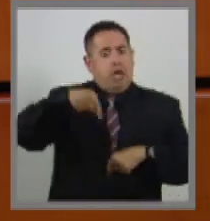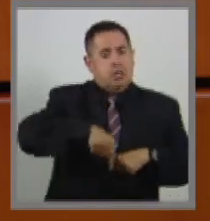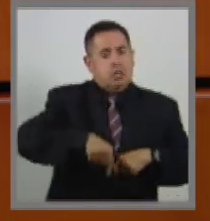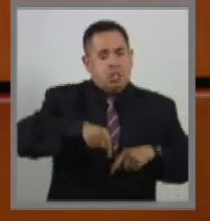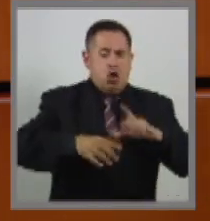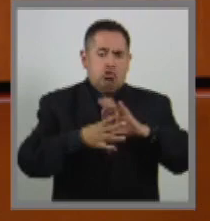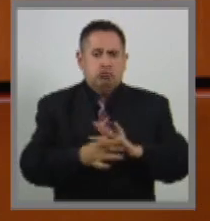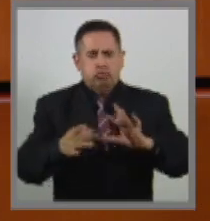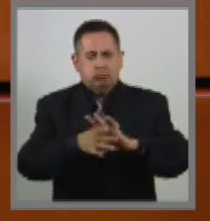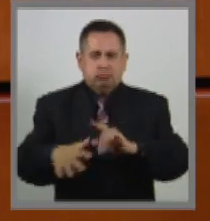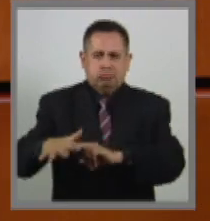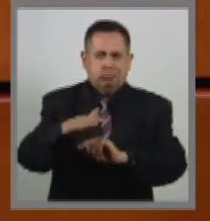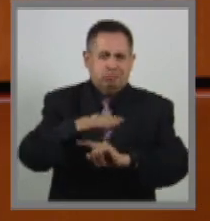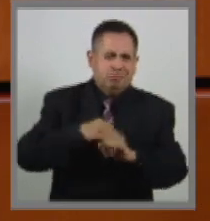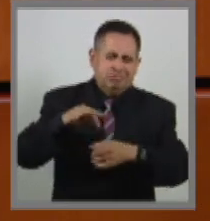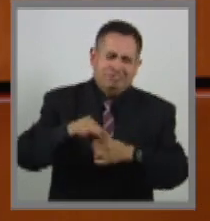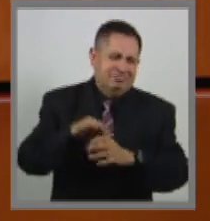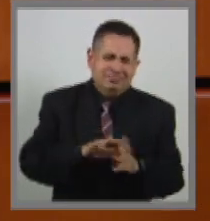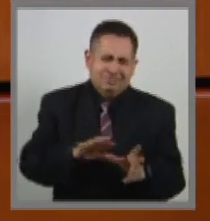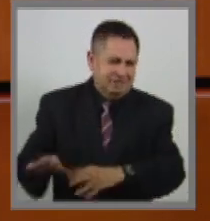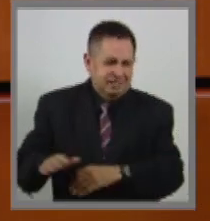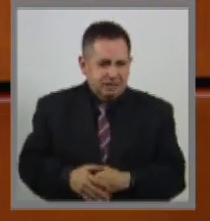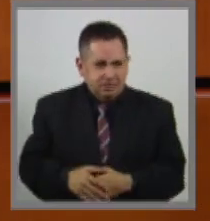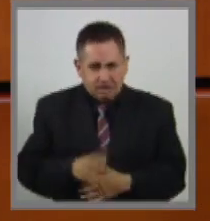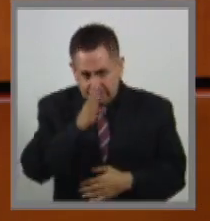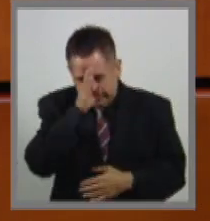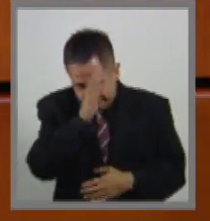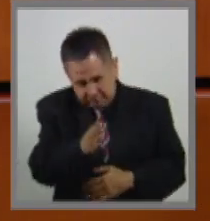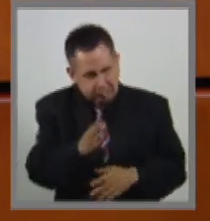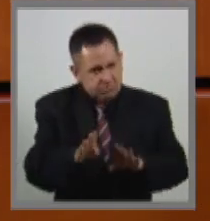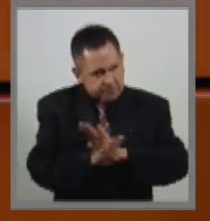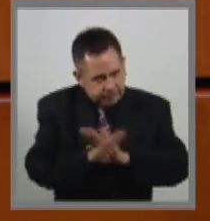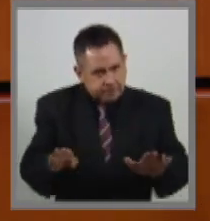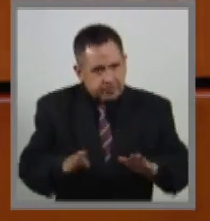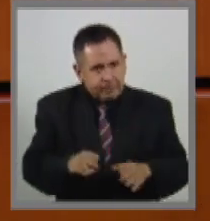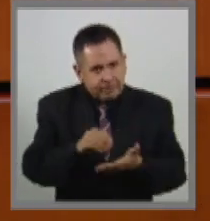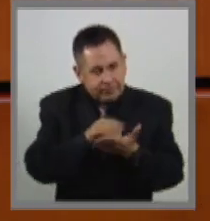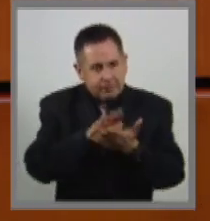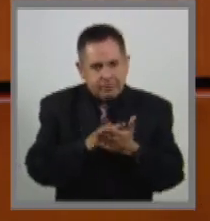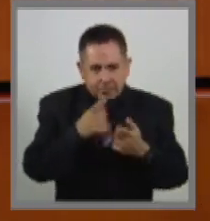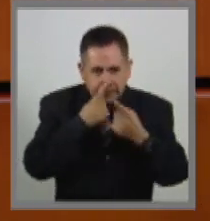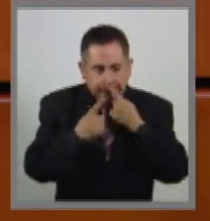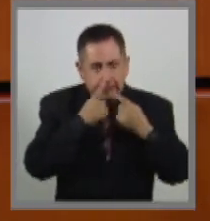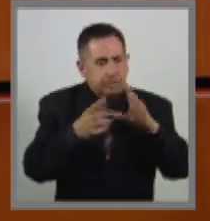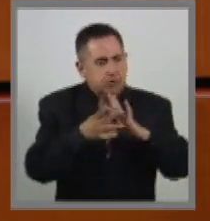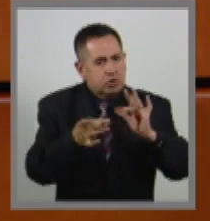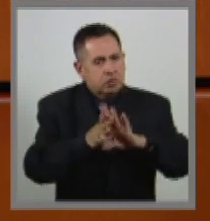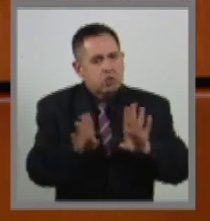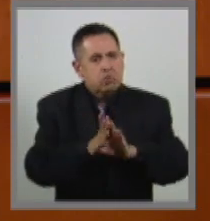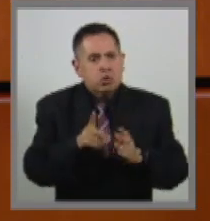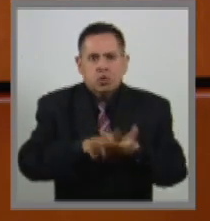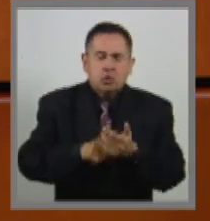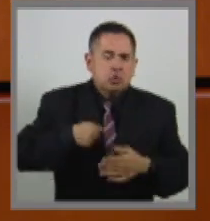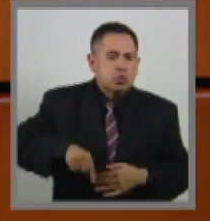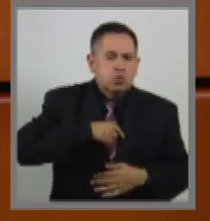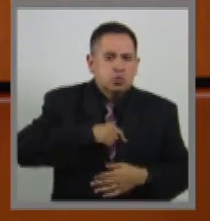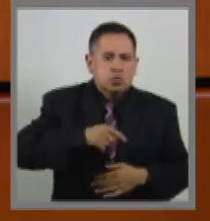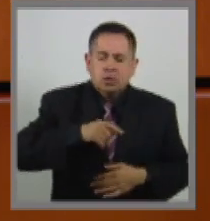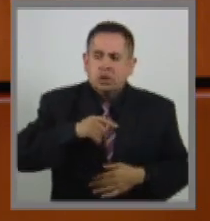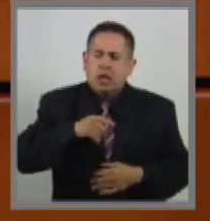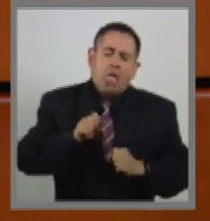el contexto electoral. Vayamos pues en relación a que no podemos nosotros